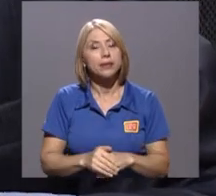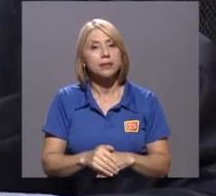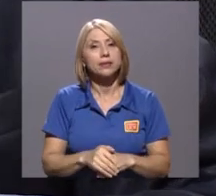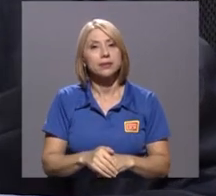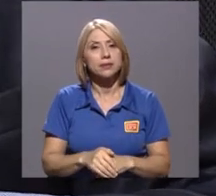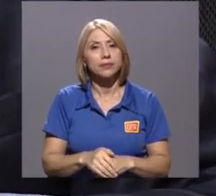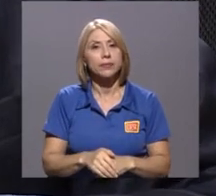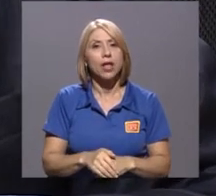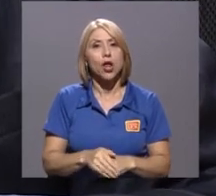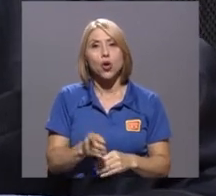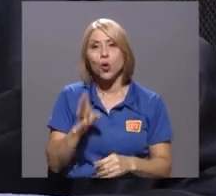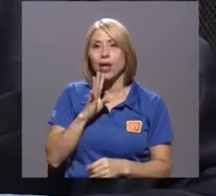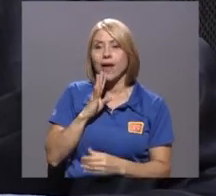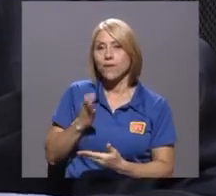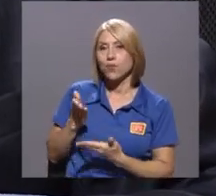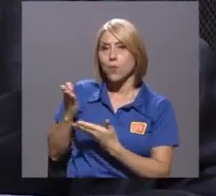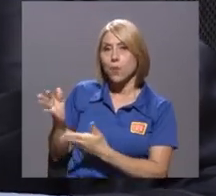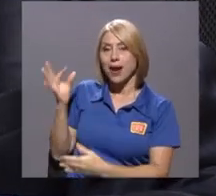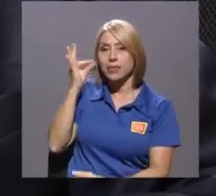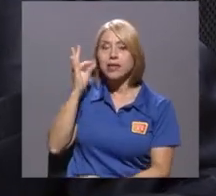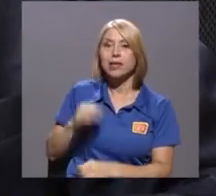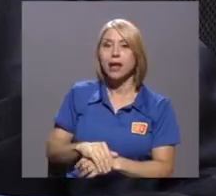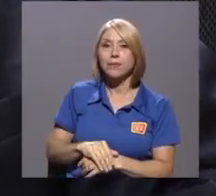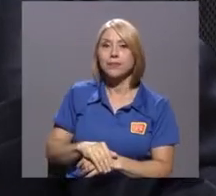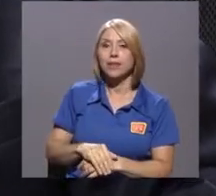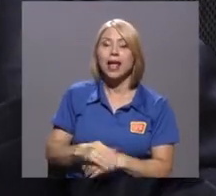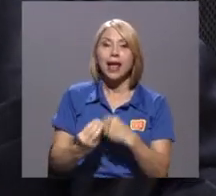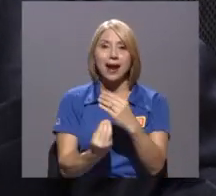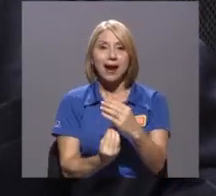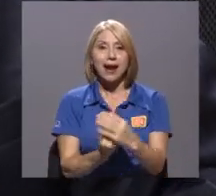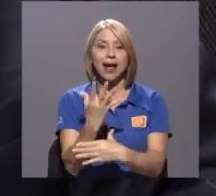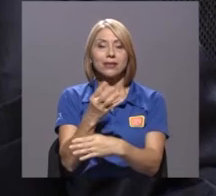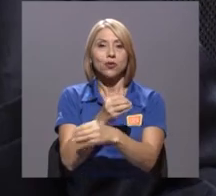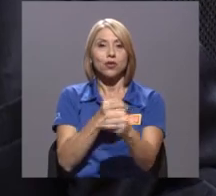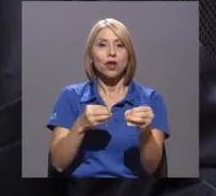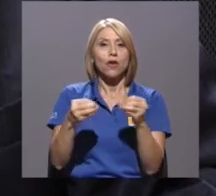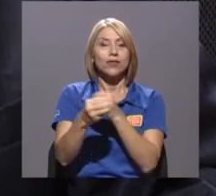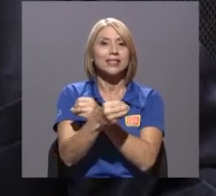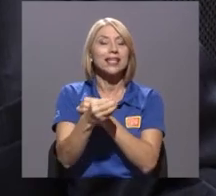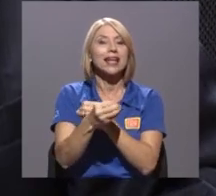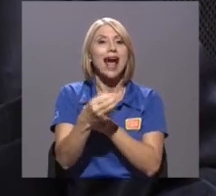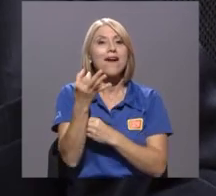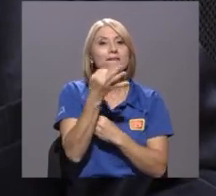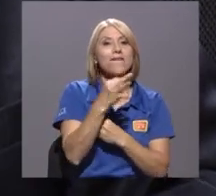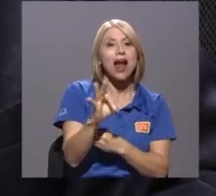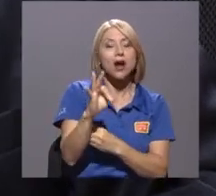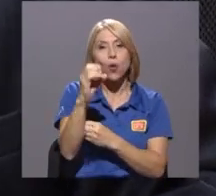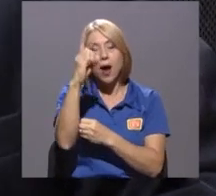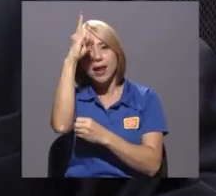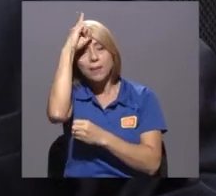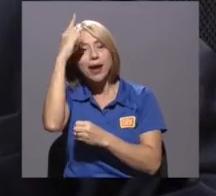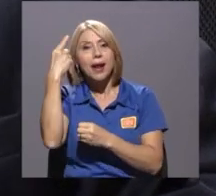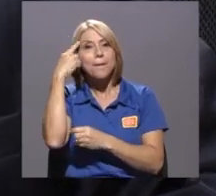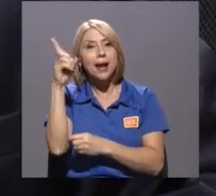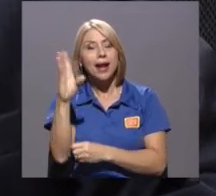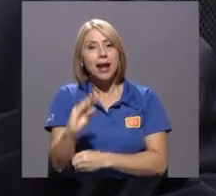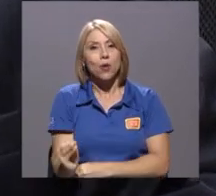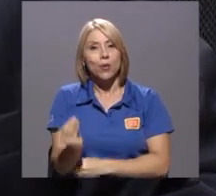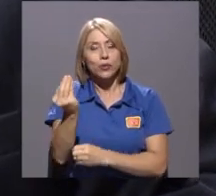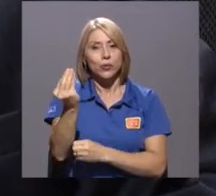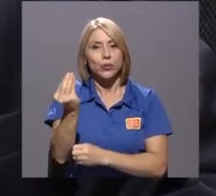martín a la creación de la oficina con quad de madera para la juventud